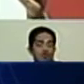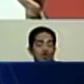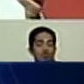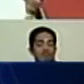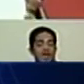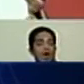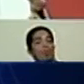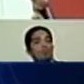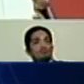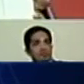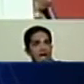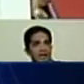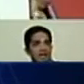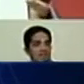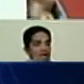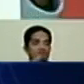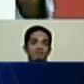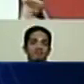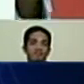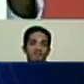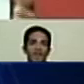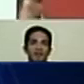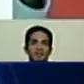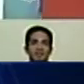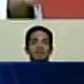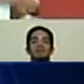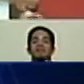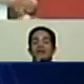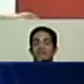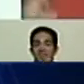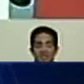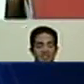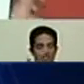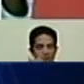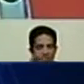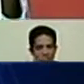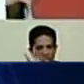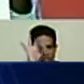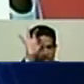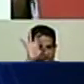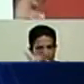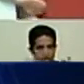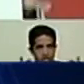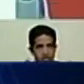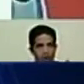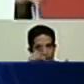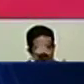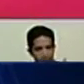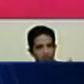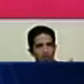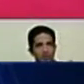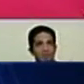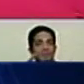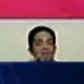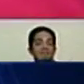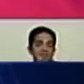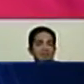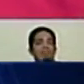de un aviso a los navegantes, ellos dan también las coordenadas sobre el territorio venezolano y